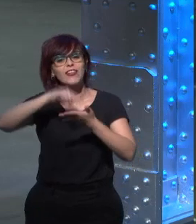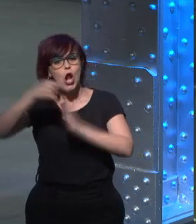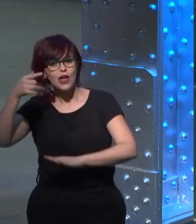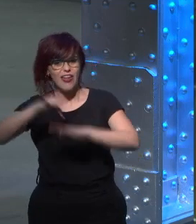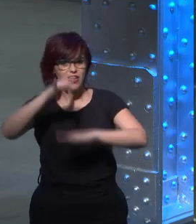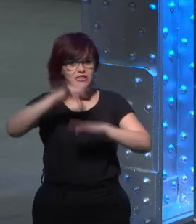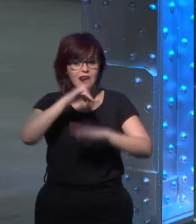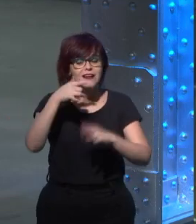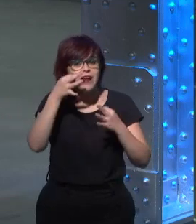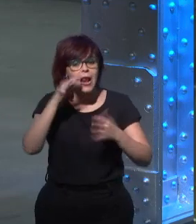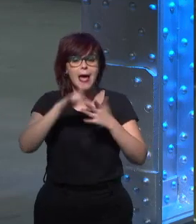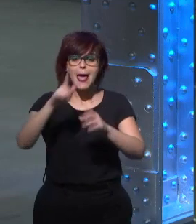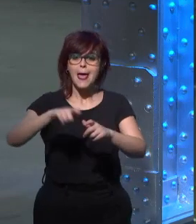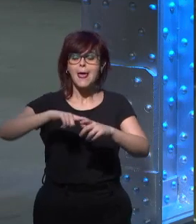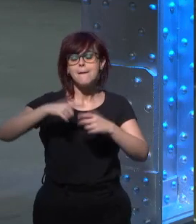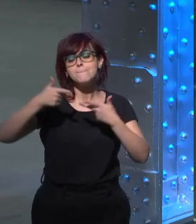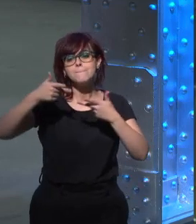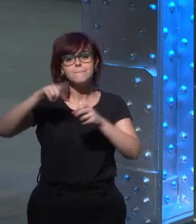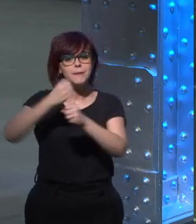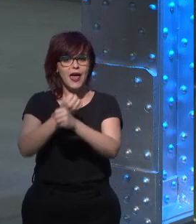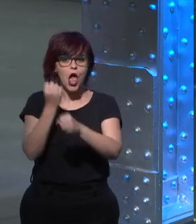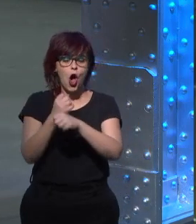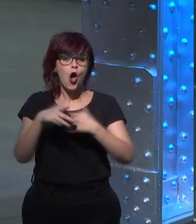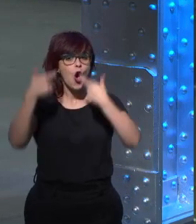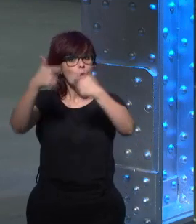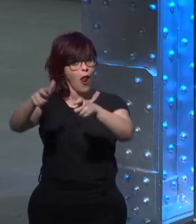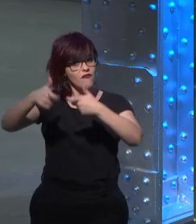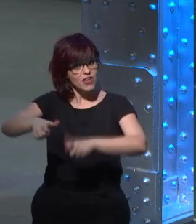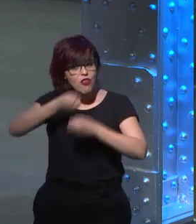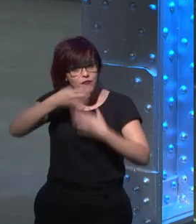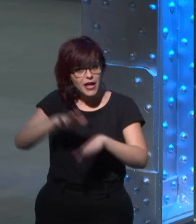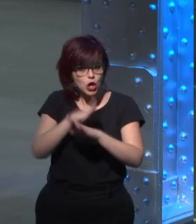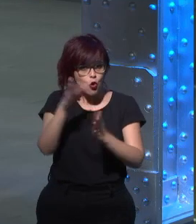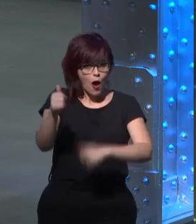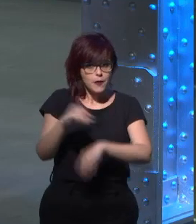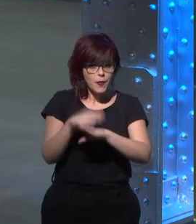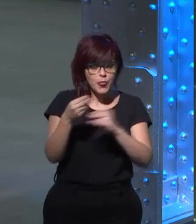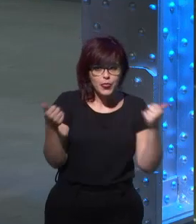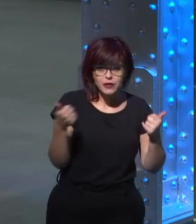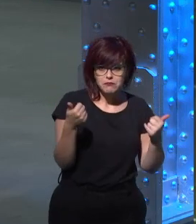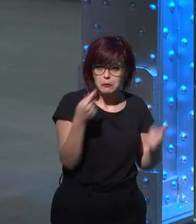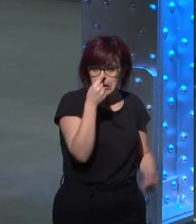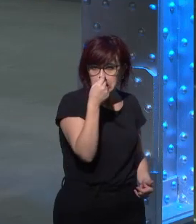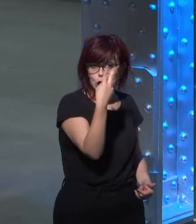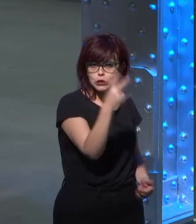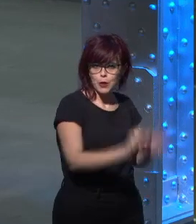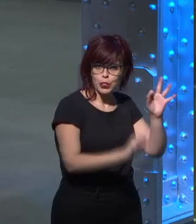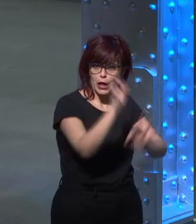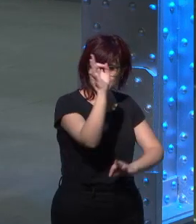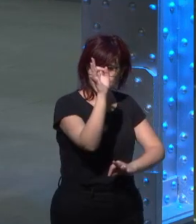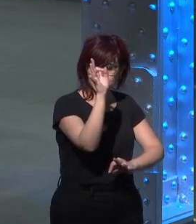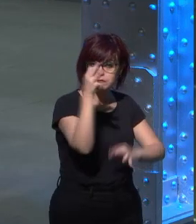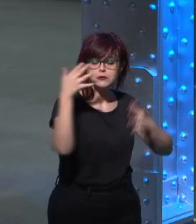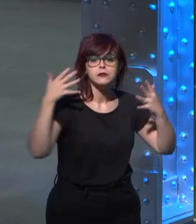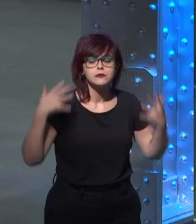va a cargar los empleos no cualificados. Es decir, los empleos no cualificados van a pasar a un 2%, lo cual es ínfimo el porcentaje, ¿no?